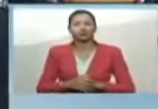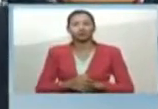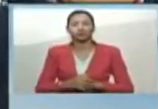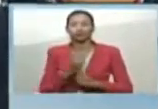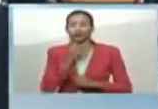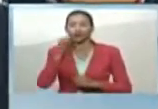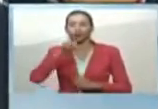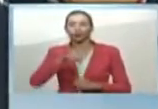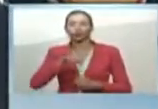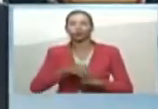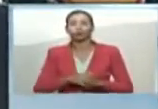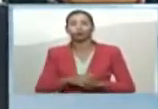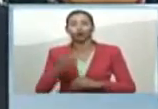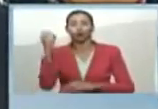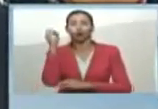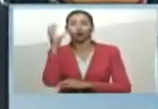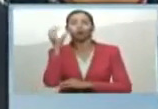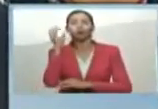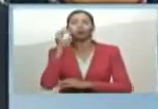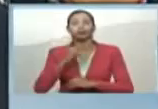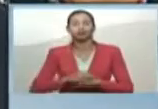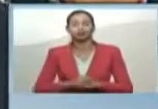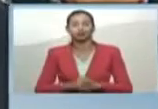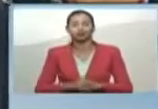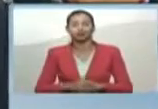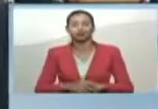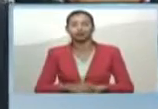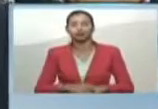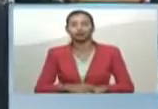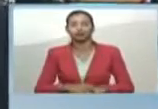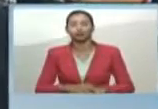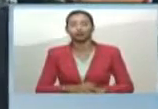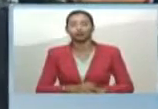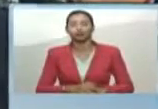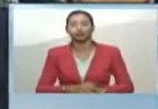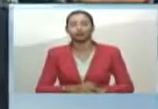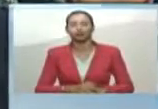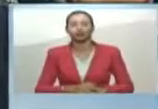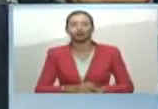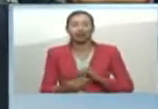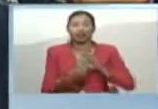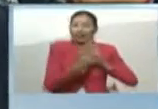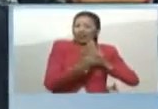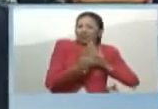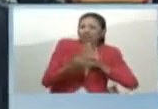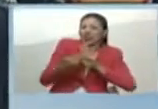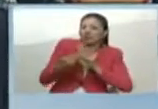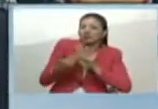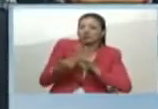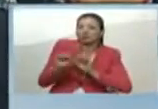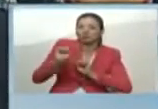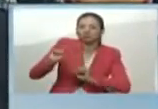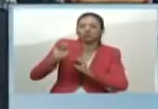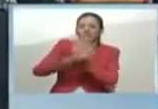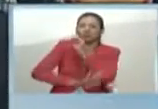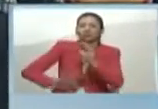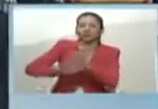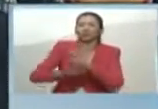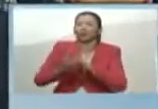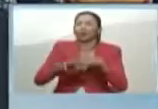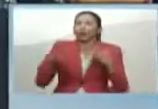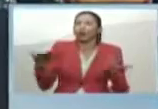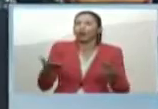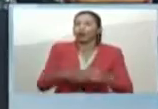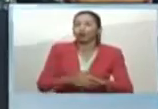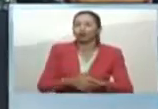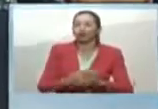la conferencia, que ante todas esas acechanzas, el mejor escudo que va a tener Venezuela va a ser